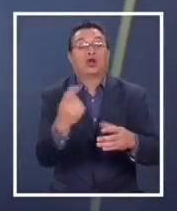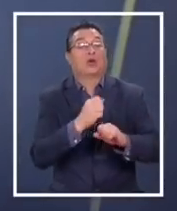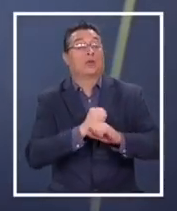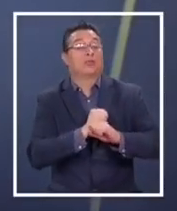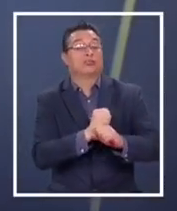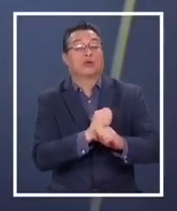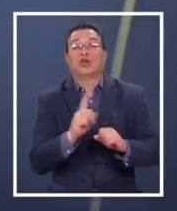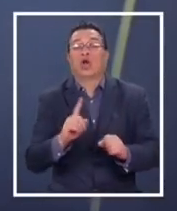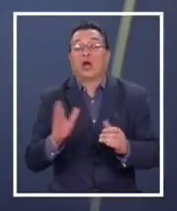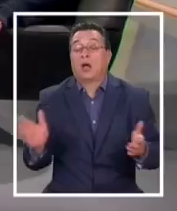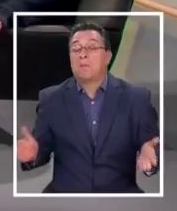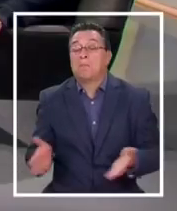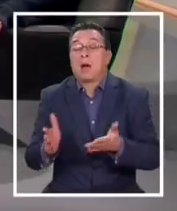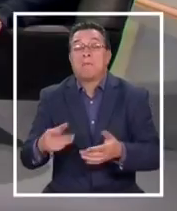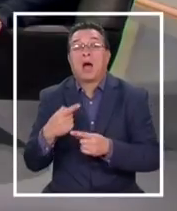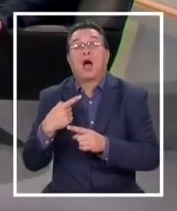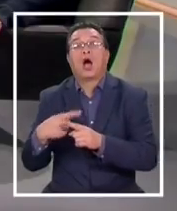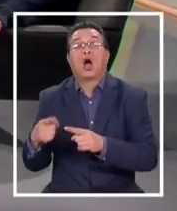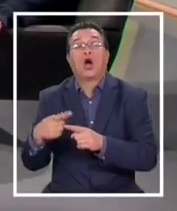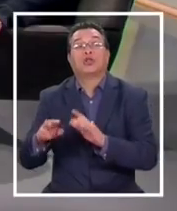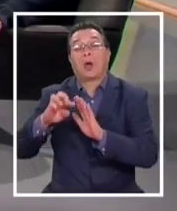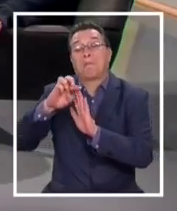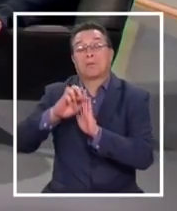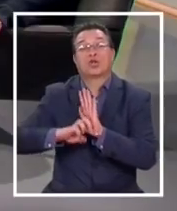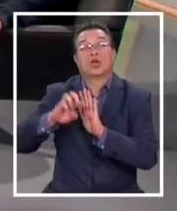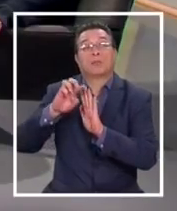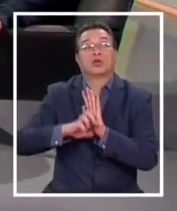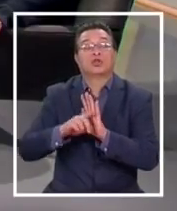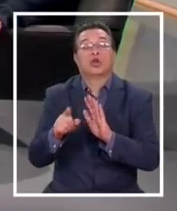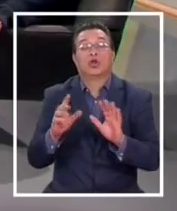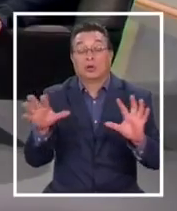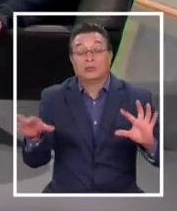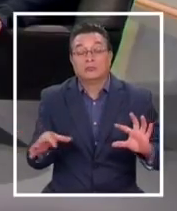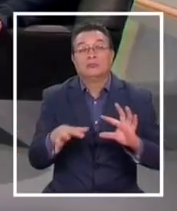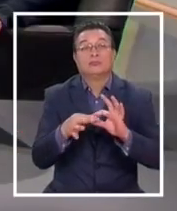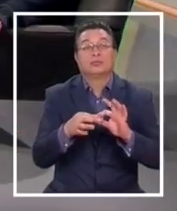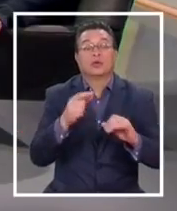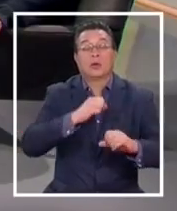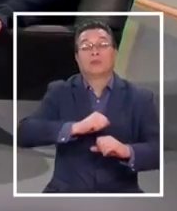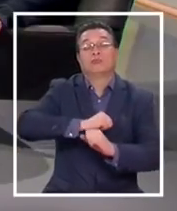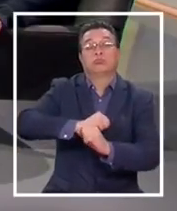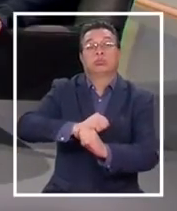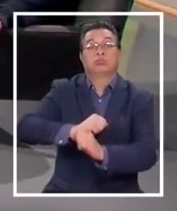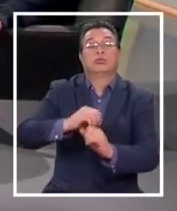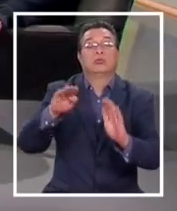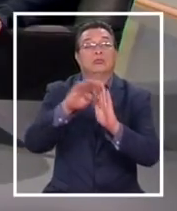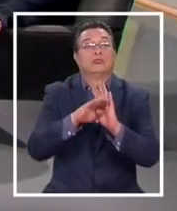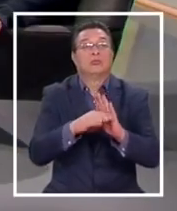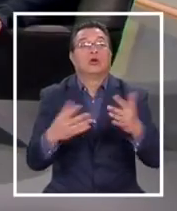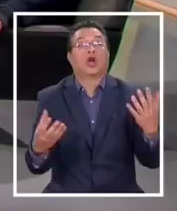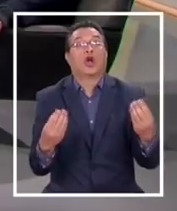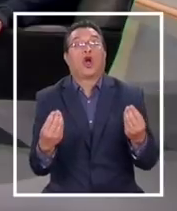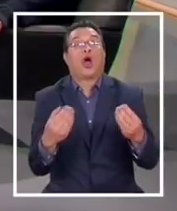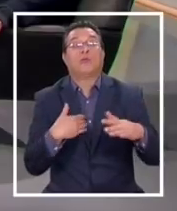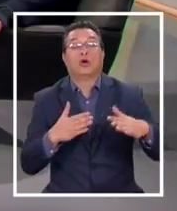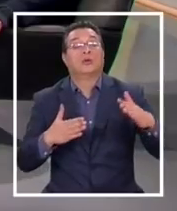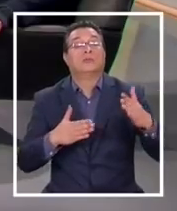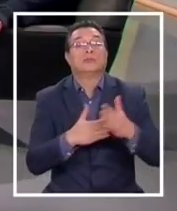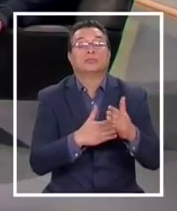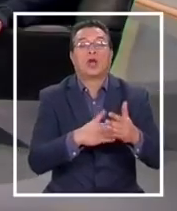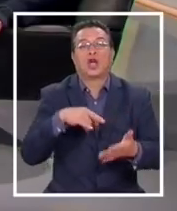oposición sigue impulsando proyectos que tienen que ver justamente y que se interponen con esa agenda? ¿Y yo cómo también vas creo... a paralizar el Congreso